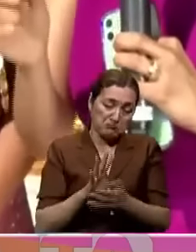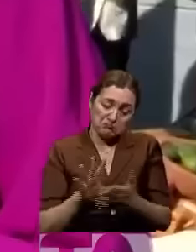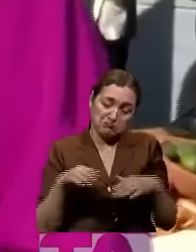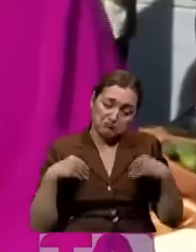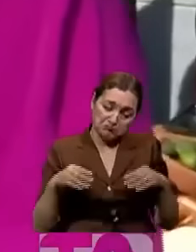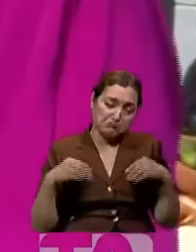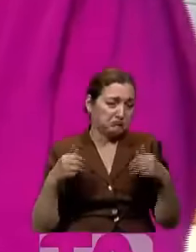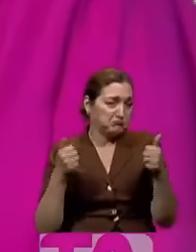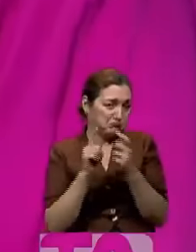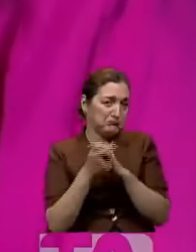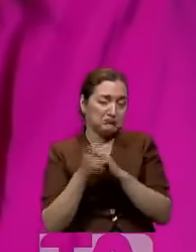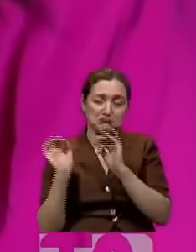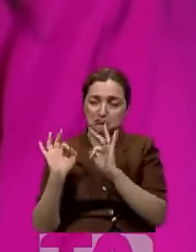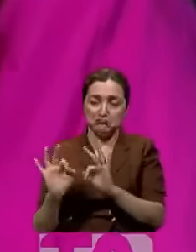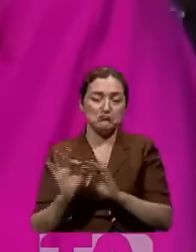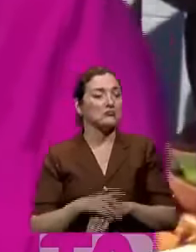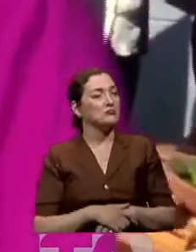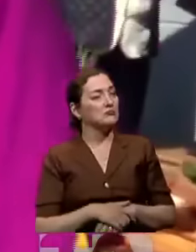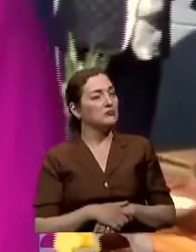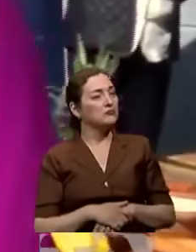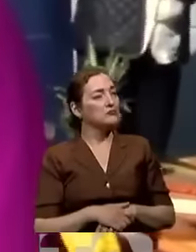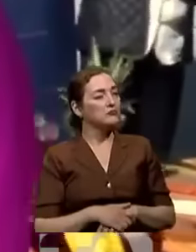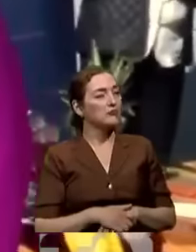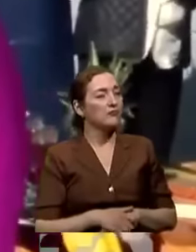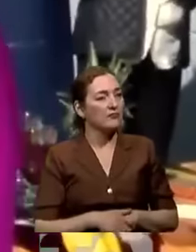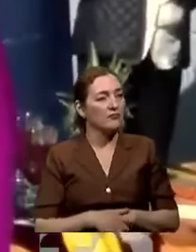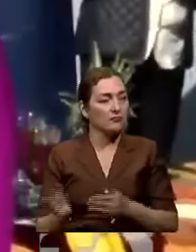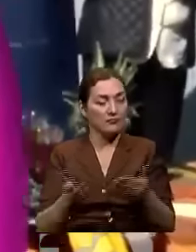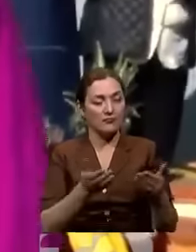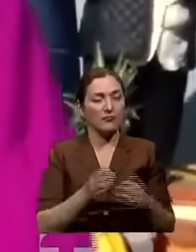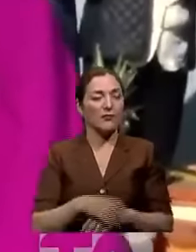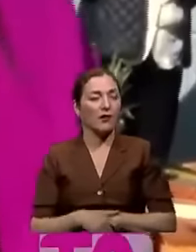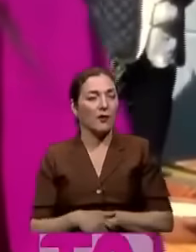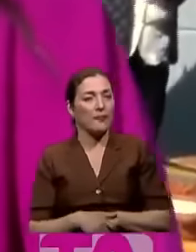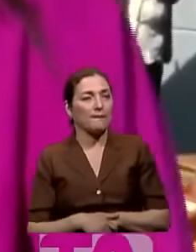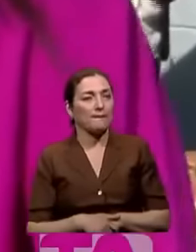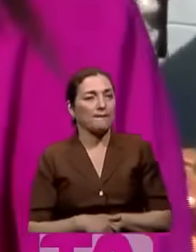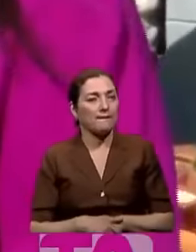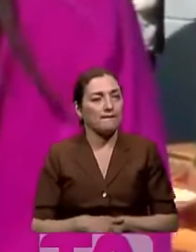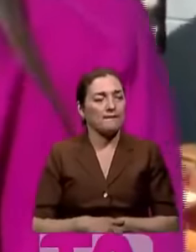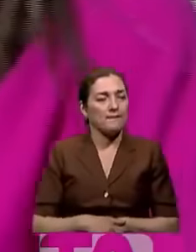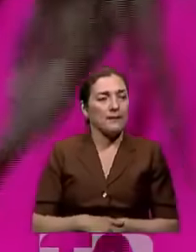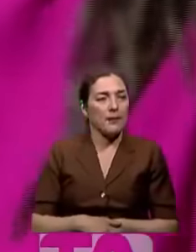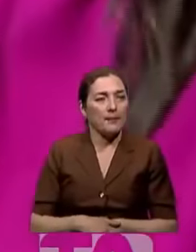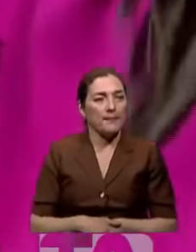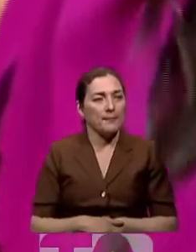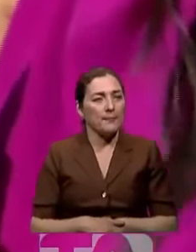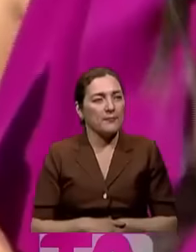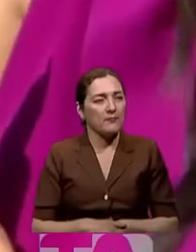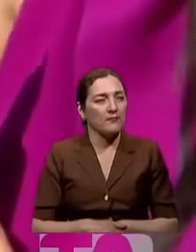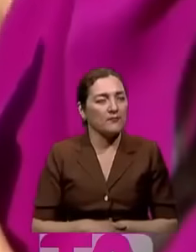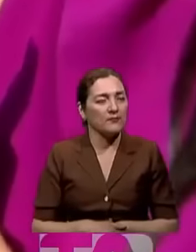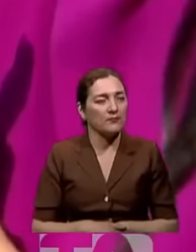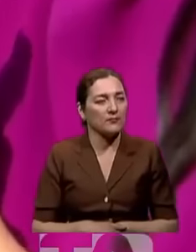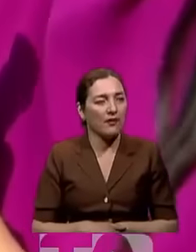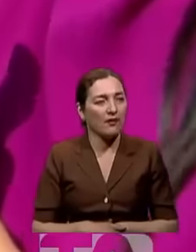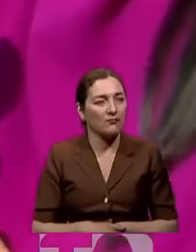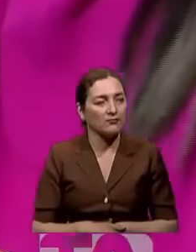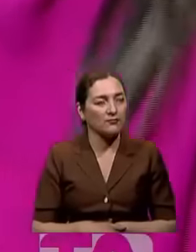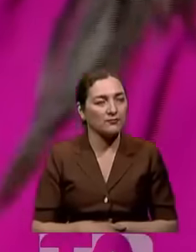esos pequeños cambios. Vamos, por favor, ahora sí, a pasar a las guaguas de pan para que inicie la degustación por parte del